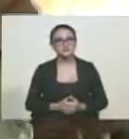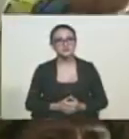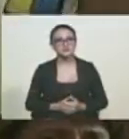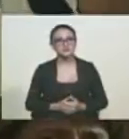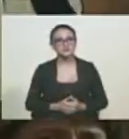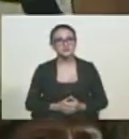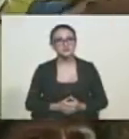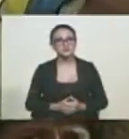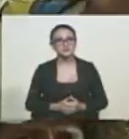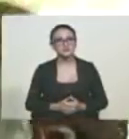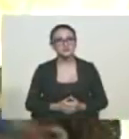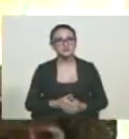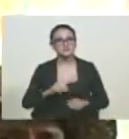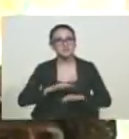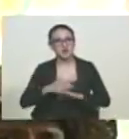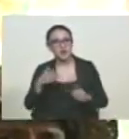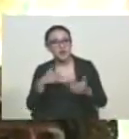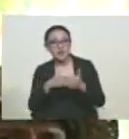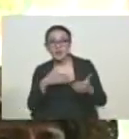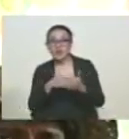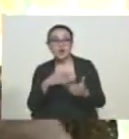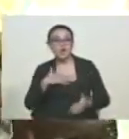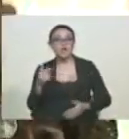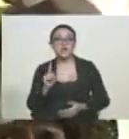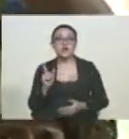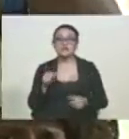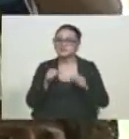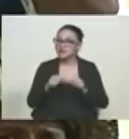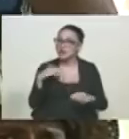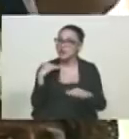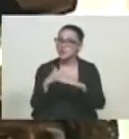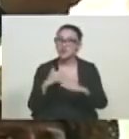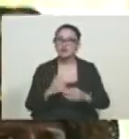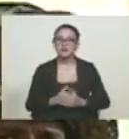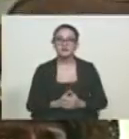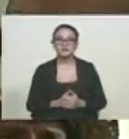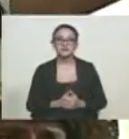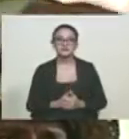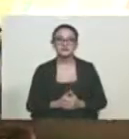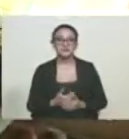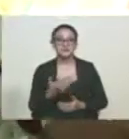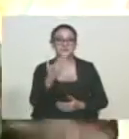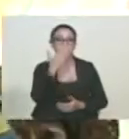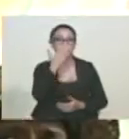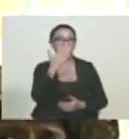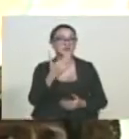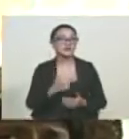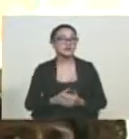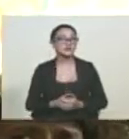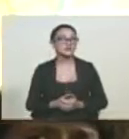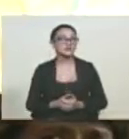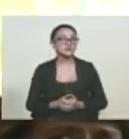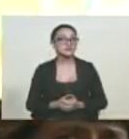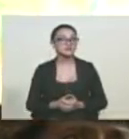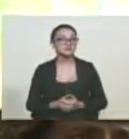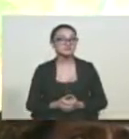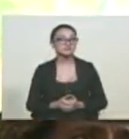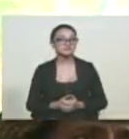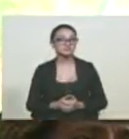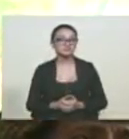¿Por qué tantas trabas nos pusieron y nos siguen poniendo para estar al frente